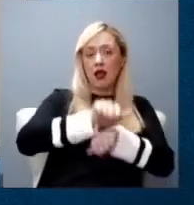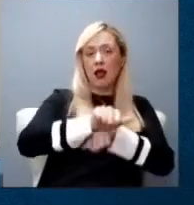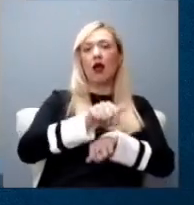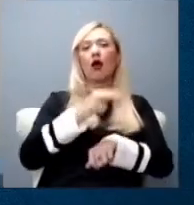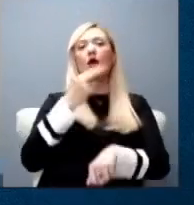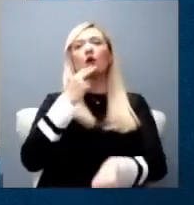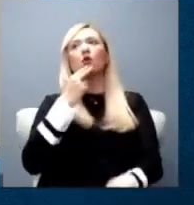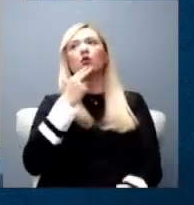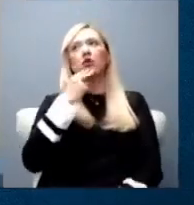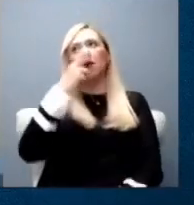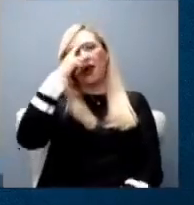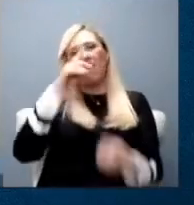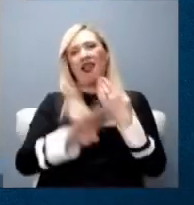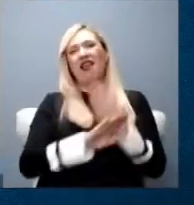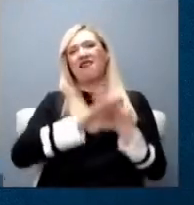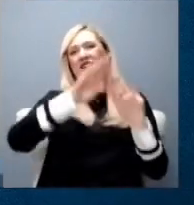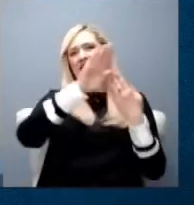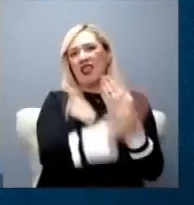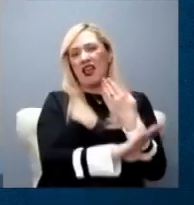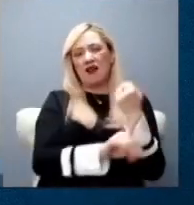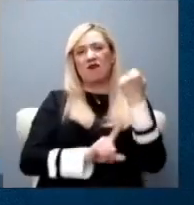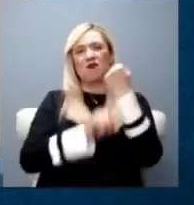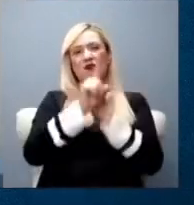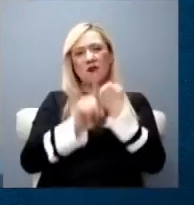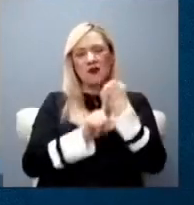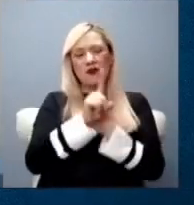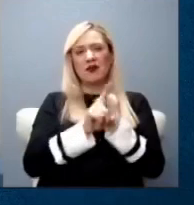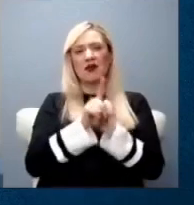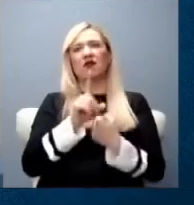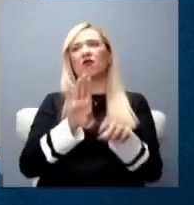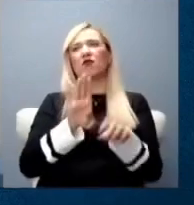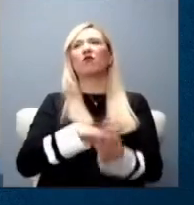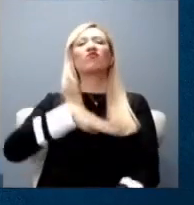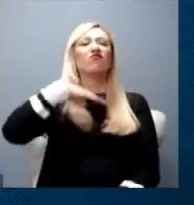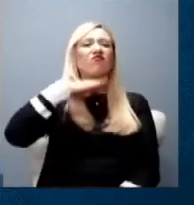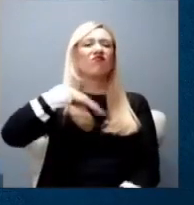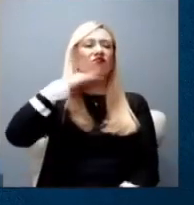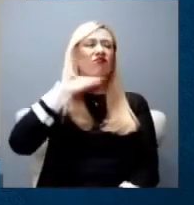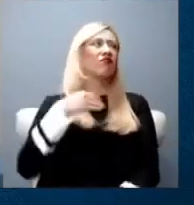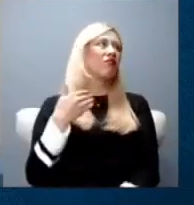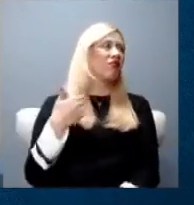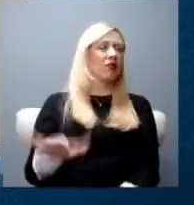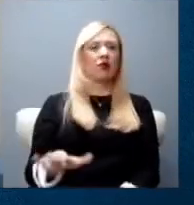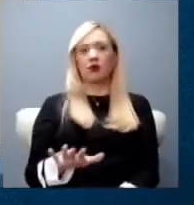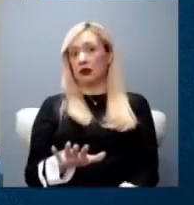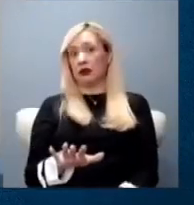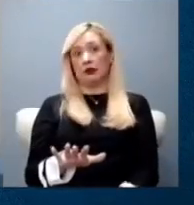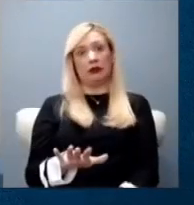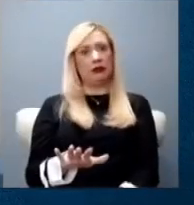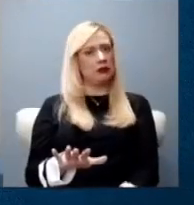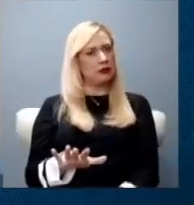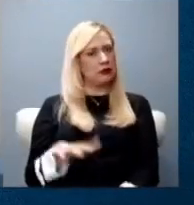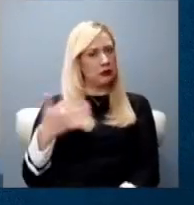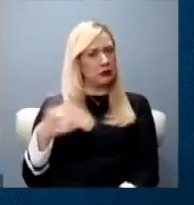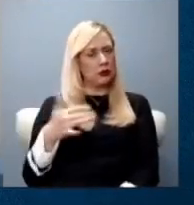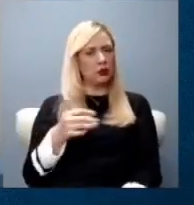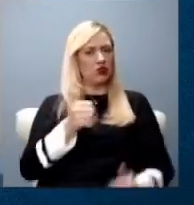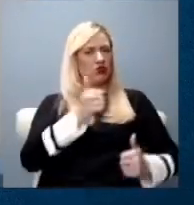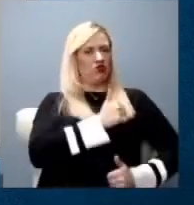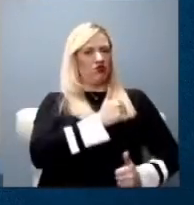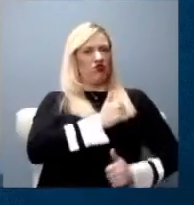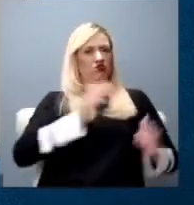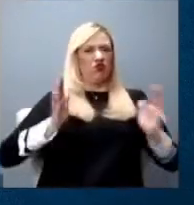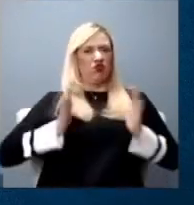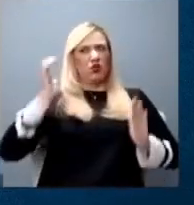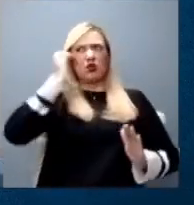evitar situaciones o sensaciones de impunidad, ¿no? Sobre todo con relación a crímenes de la última dictadura militar. Pero hay